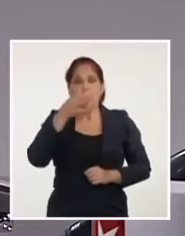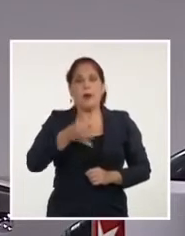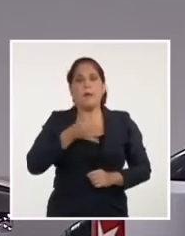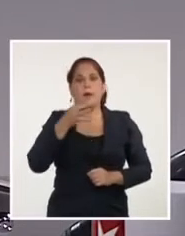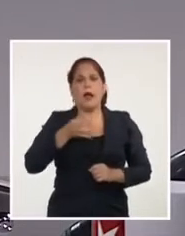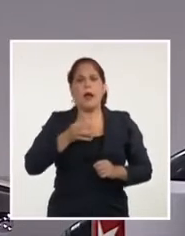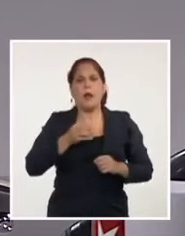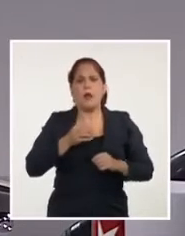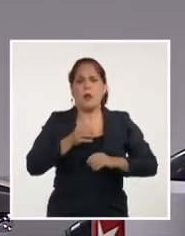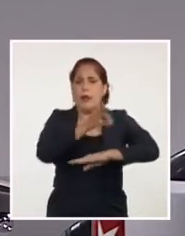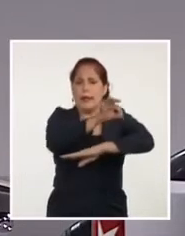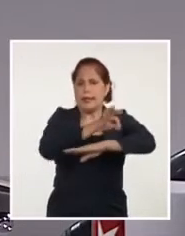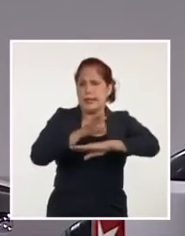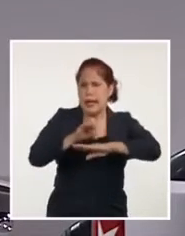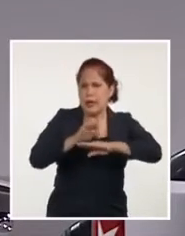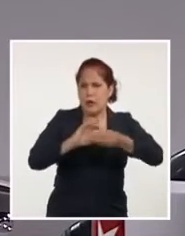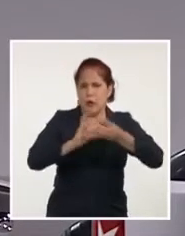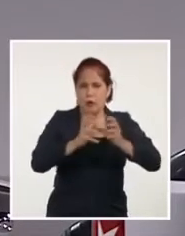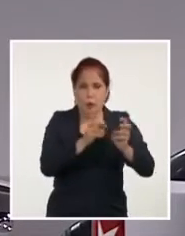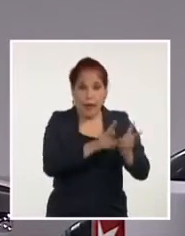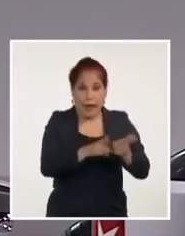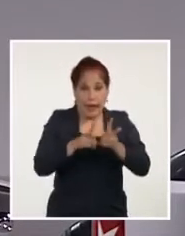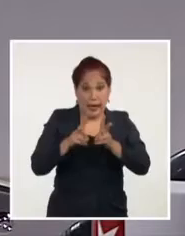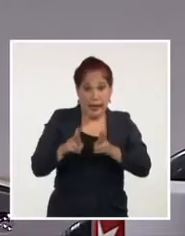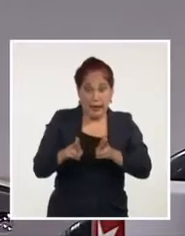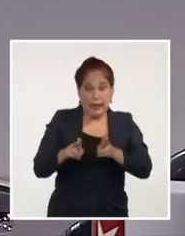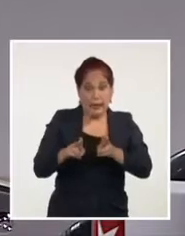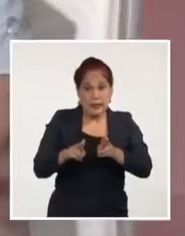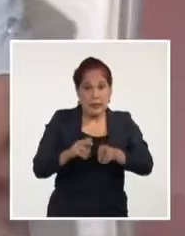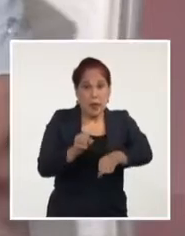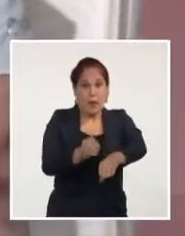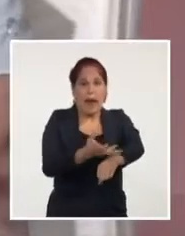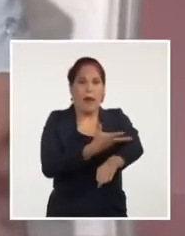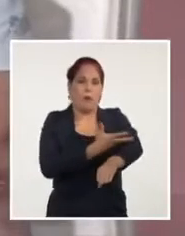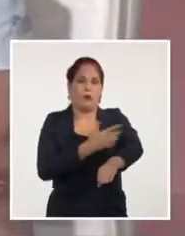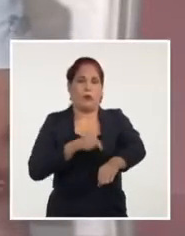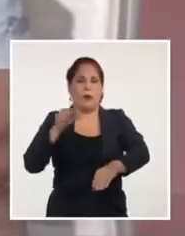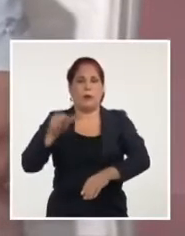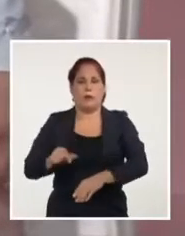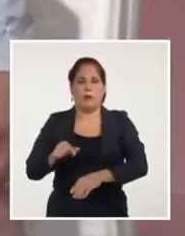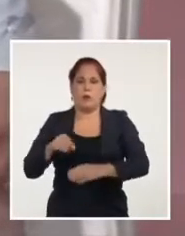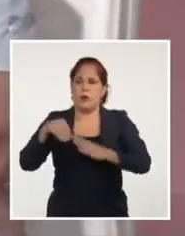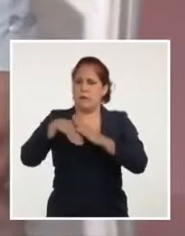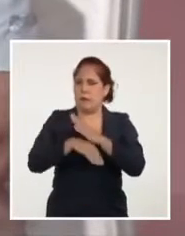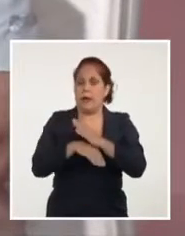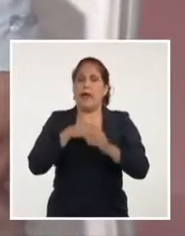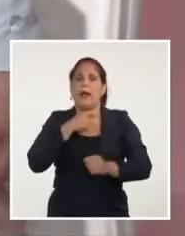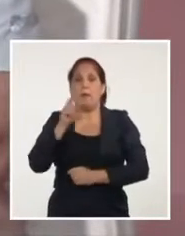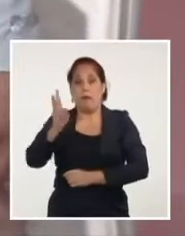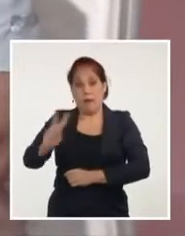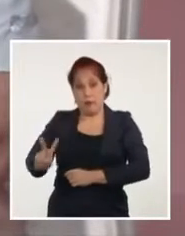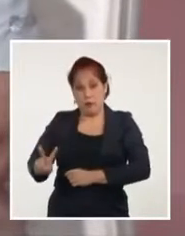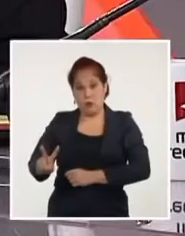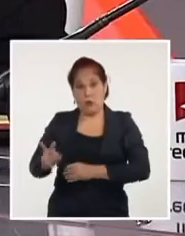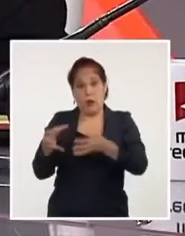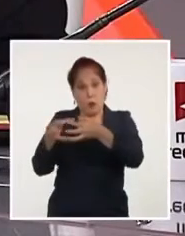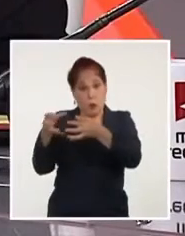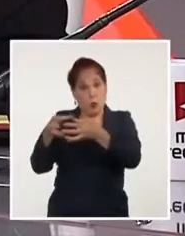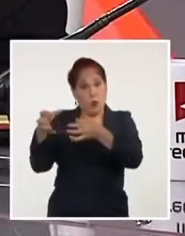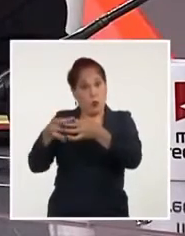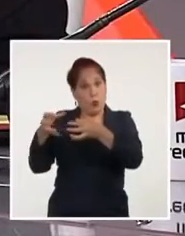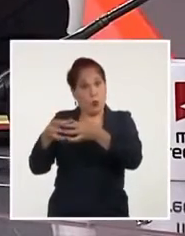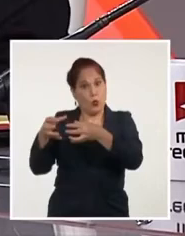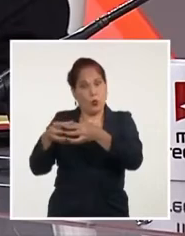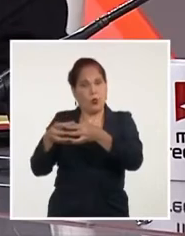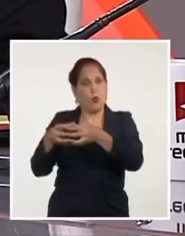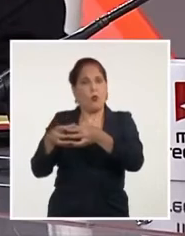arquitectura trabaja con las percepciones y las percepciones con determinadas estéticas. En Venezuela se llegó a crear una especie de estética del